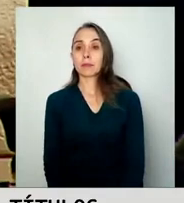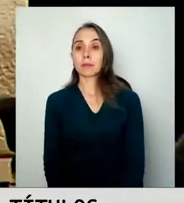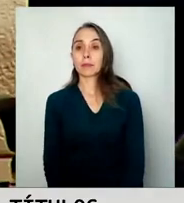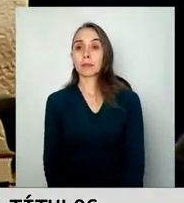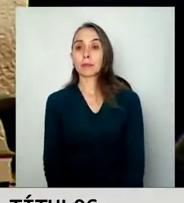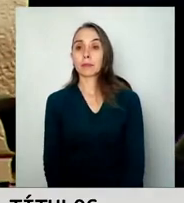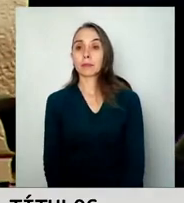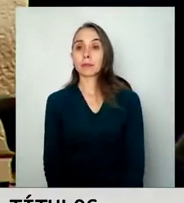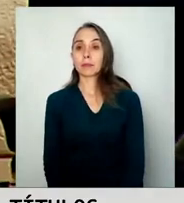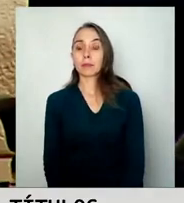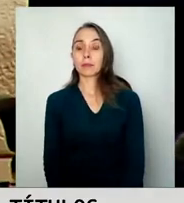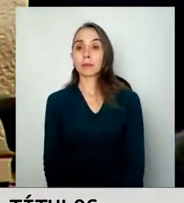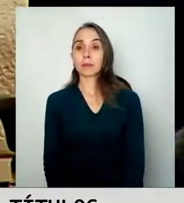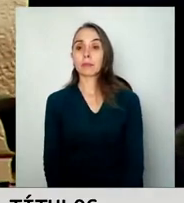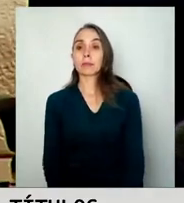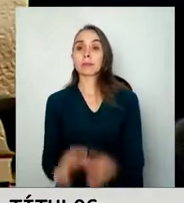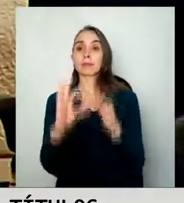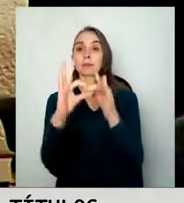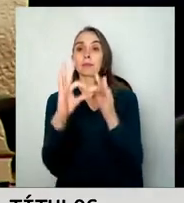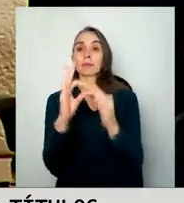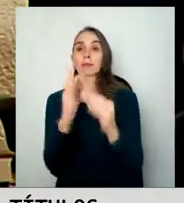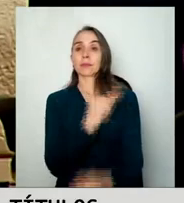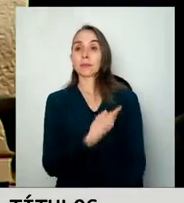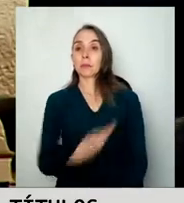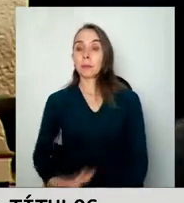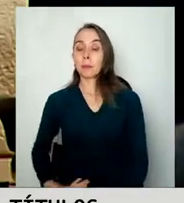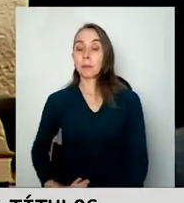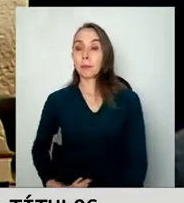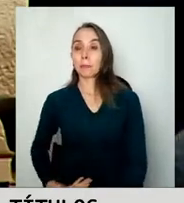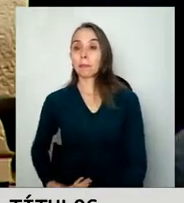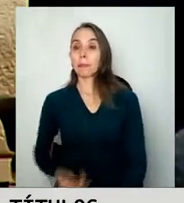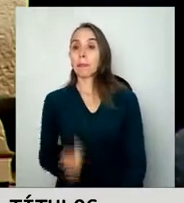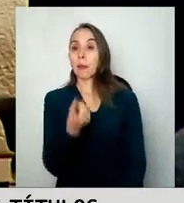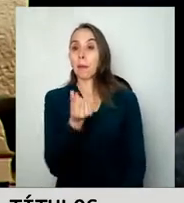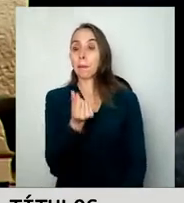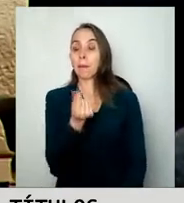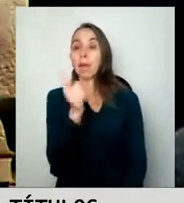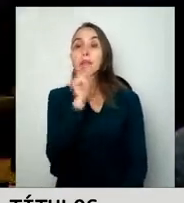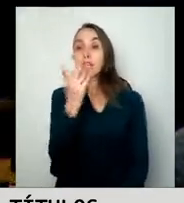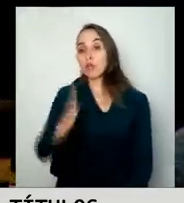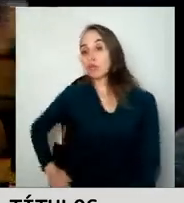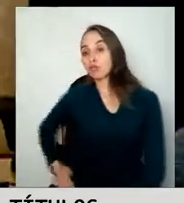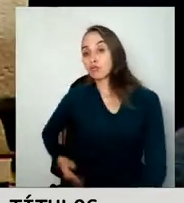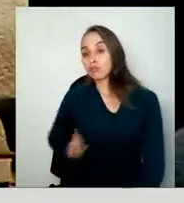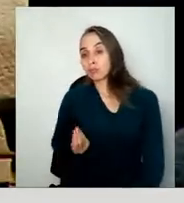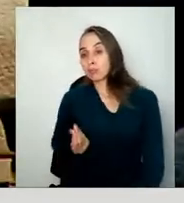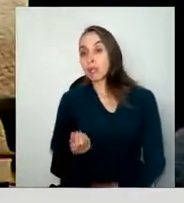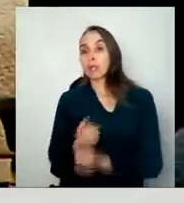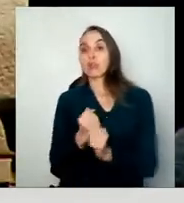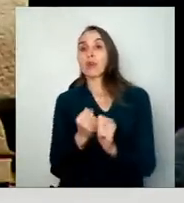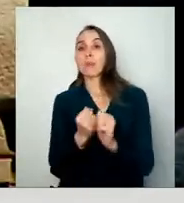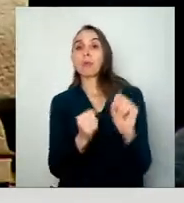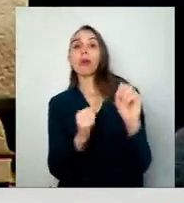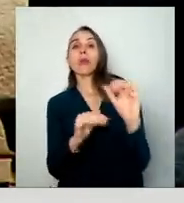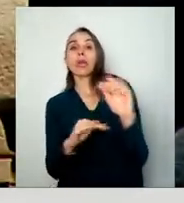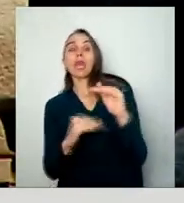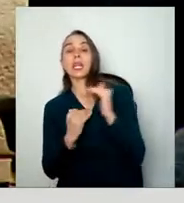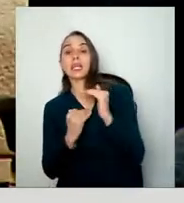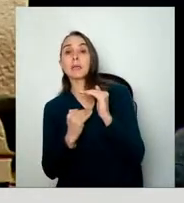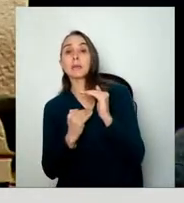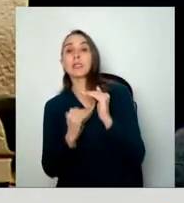Gracias presidente la plata que tienes en el bolsillo no puede limitar las posibilidades de estudiar